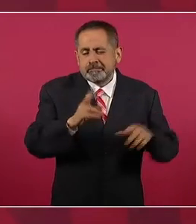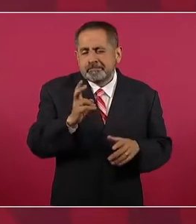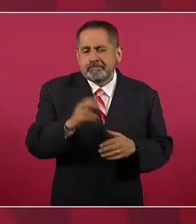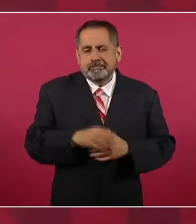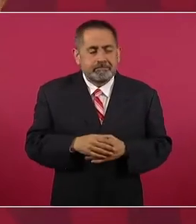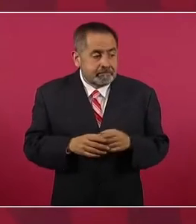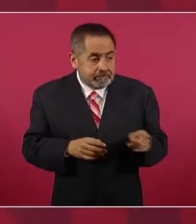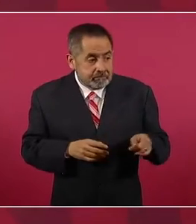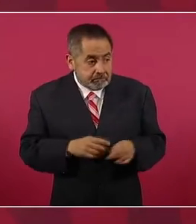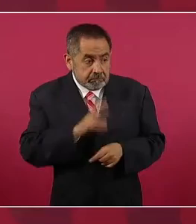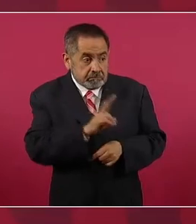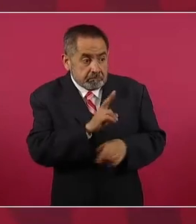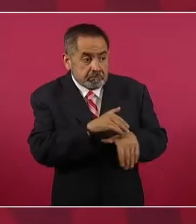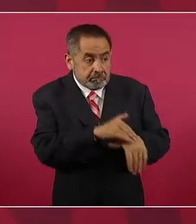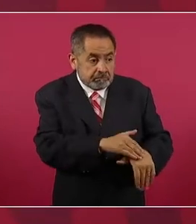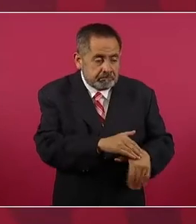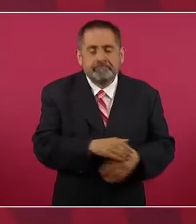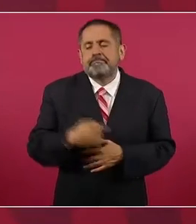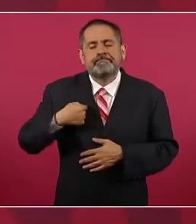no, pues